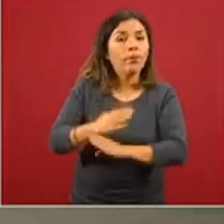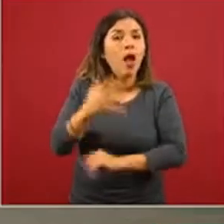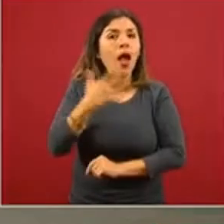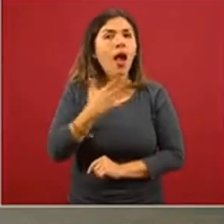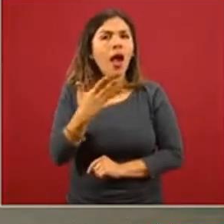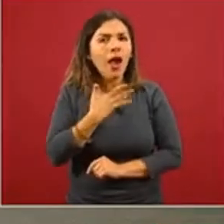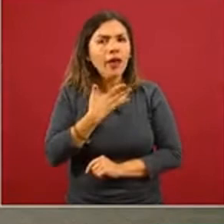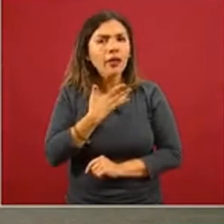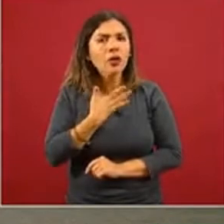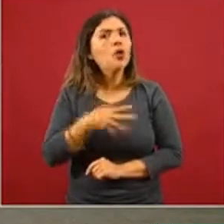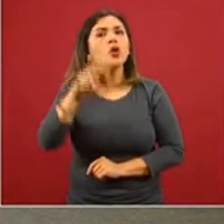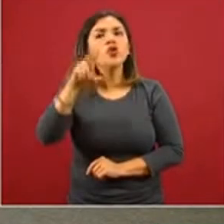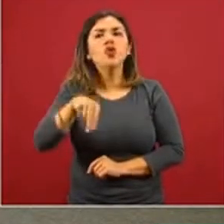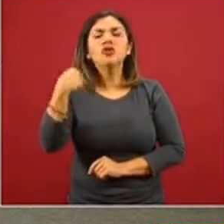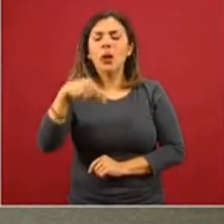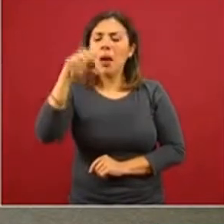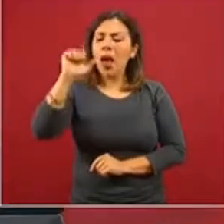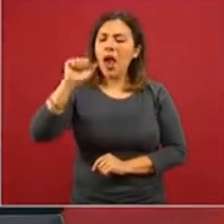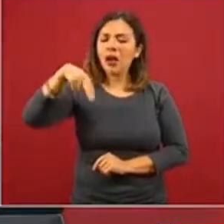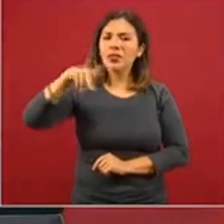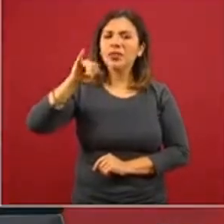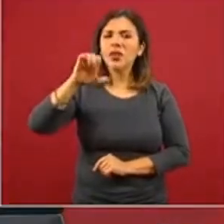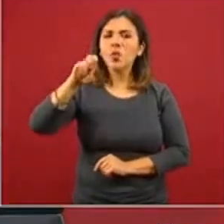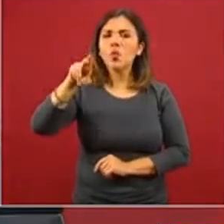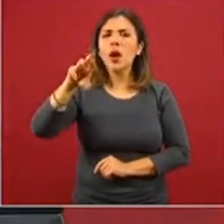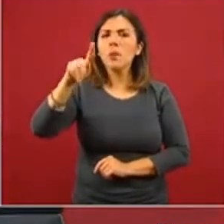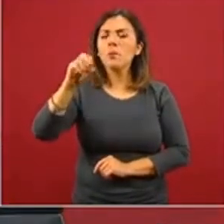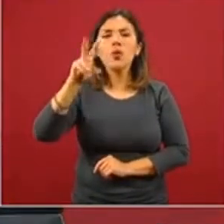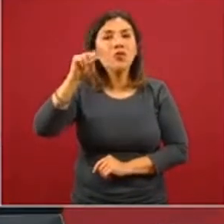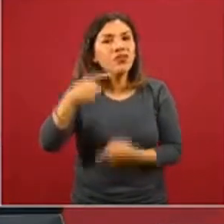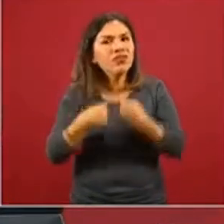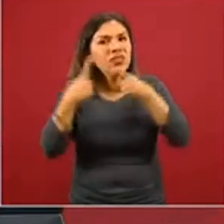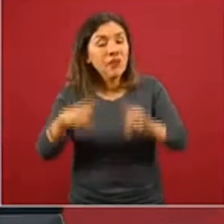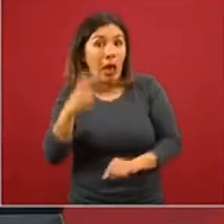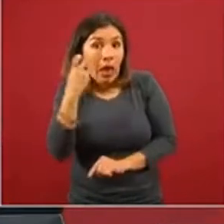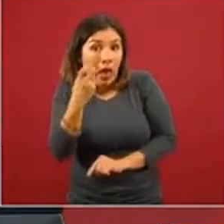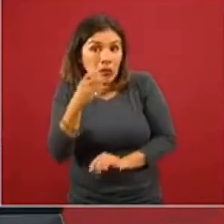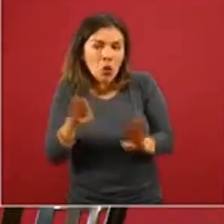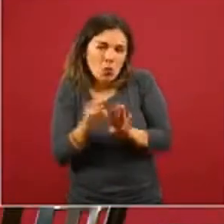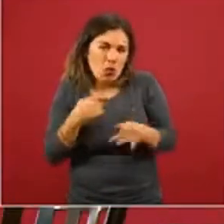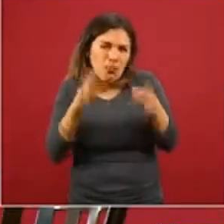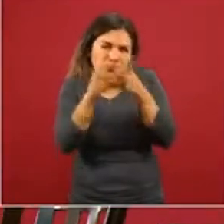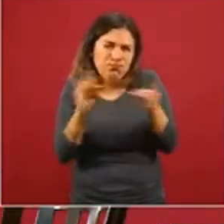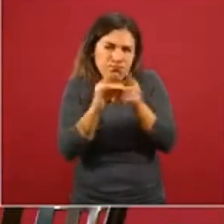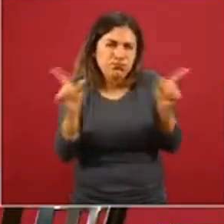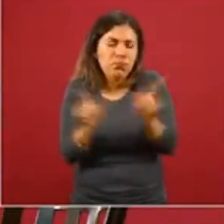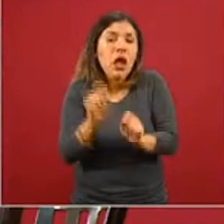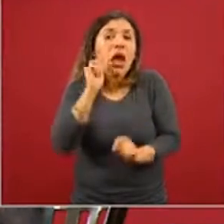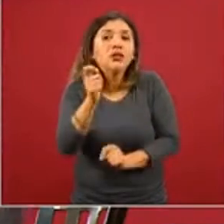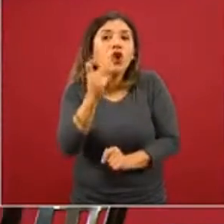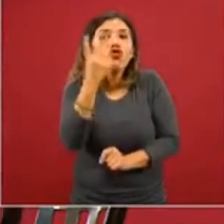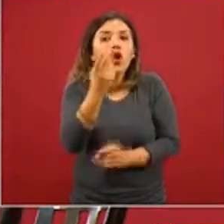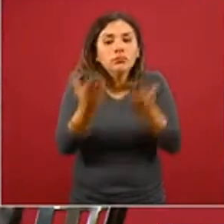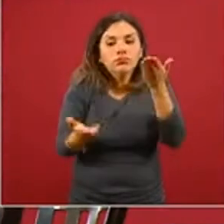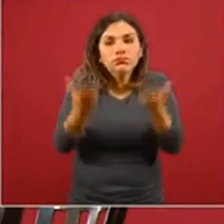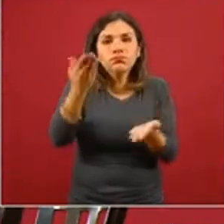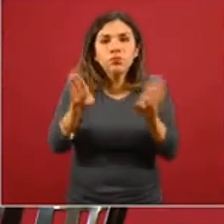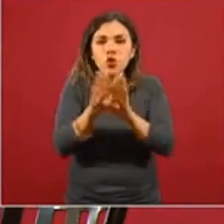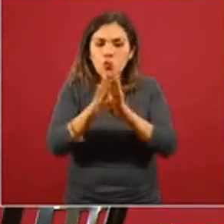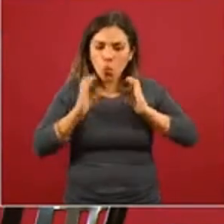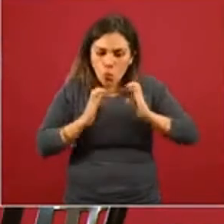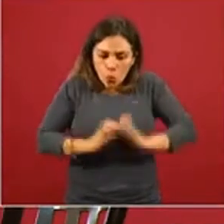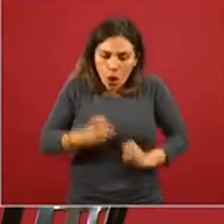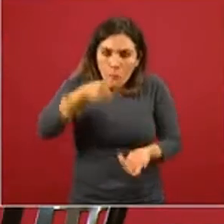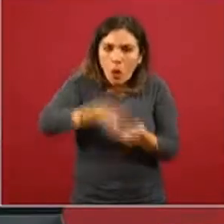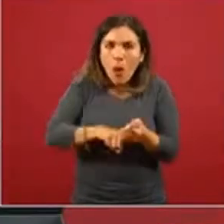células y no por anticuerpos. Y esto, para decirlo de manera simple, son 2 formas del sistema de defensas